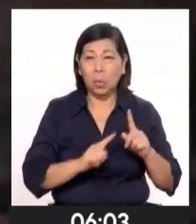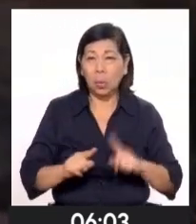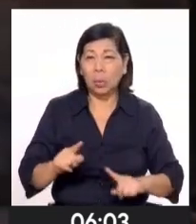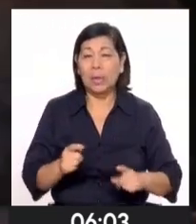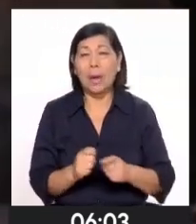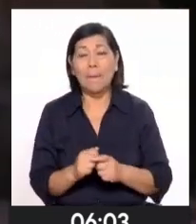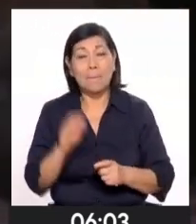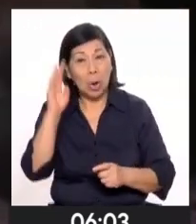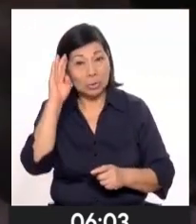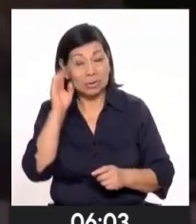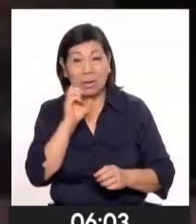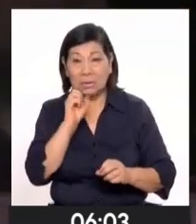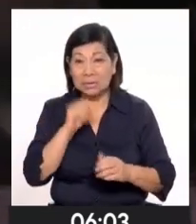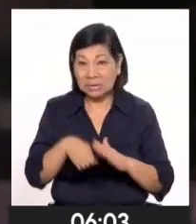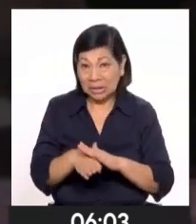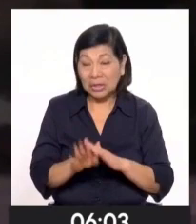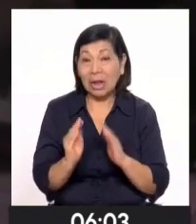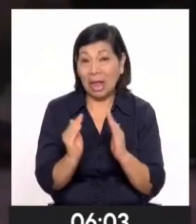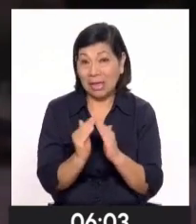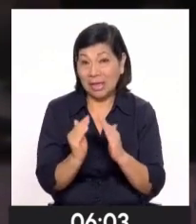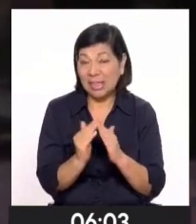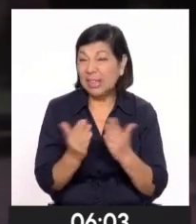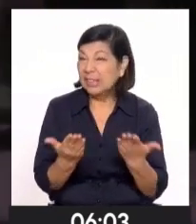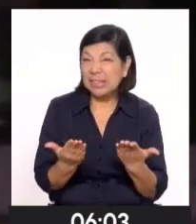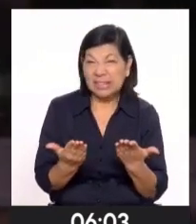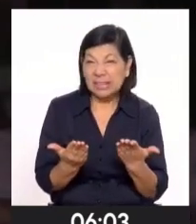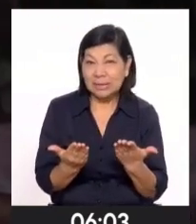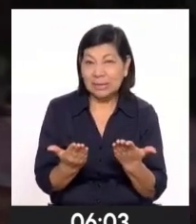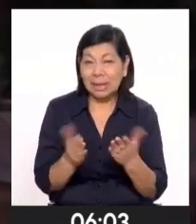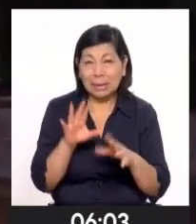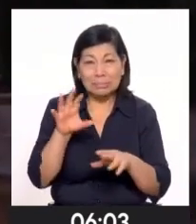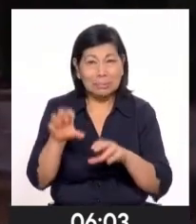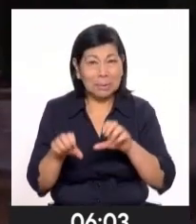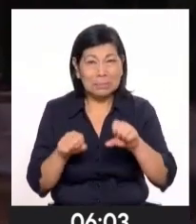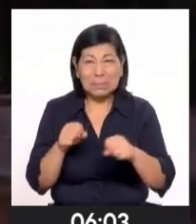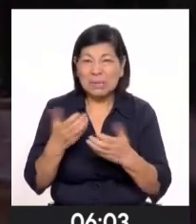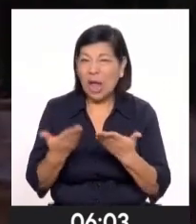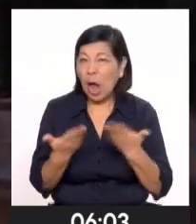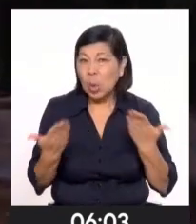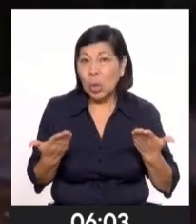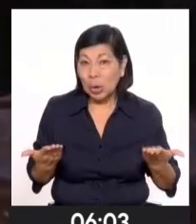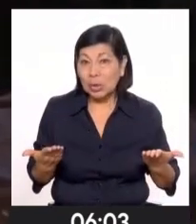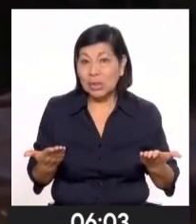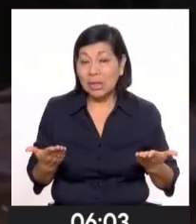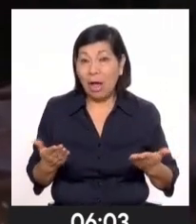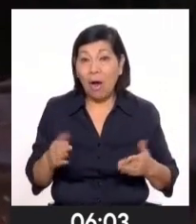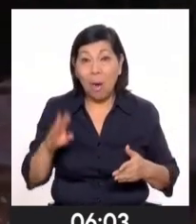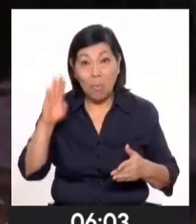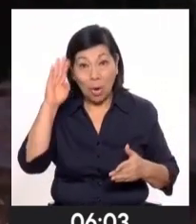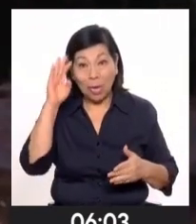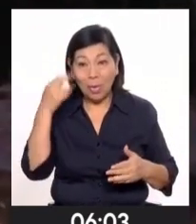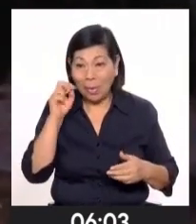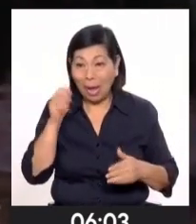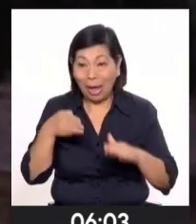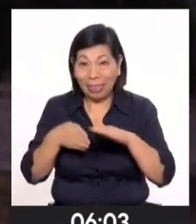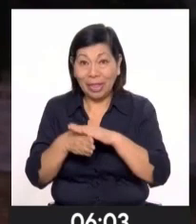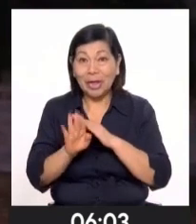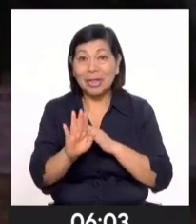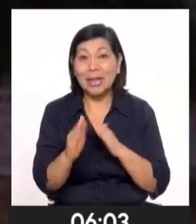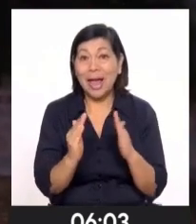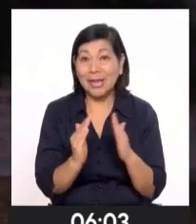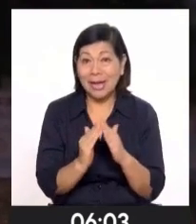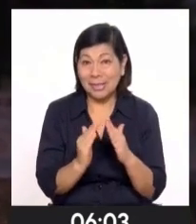diligencias que se vienen realizando dentro de la vivienda, se están lacrando algunos elementos que la policía ha hallado dentro de